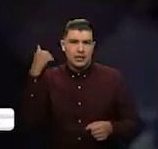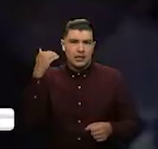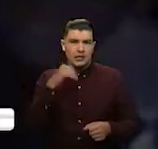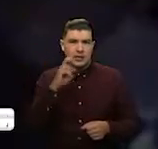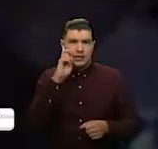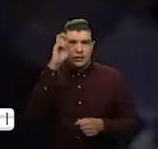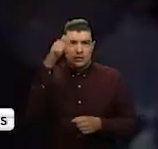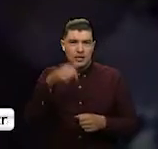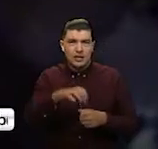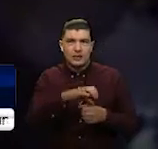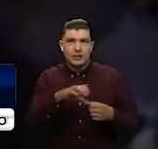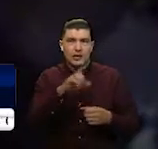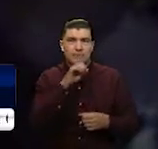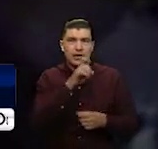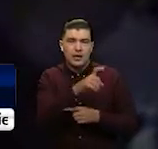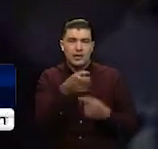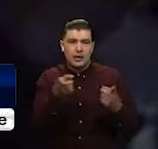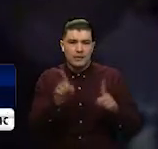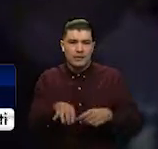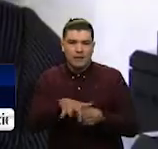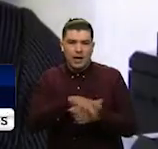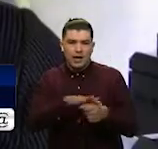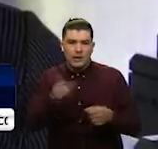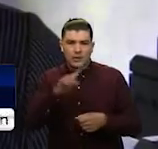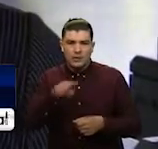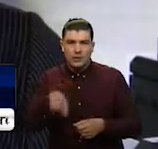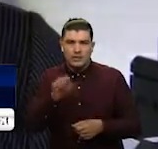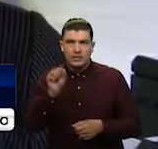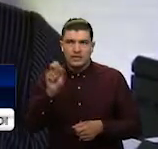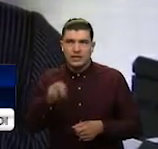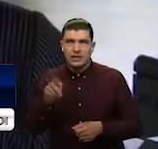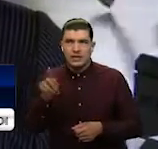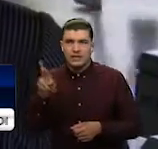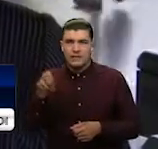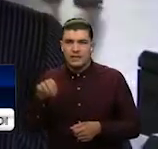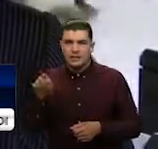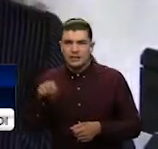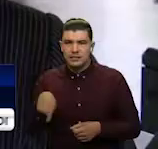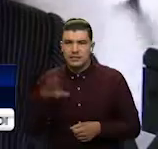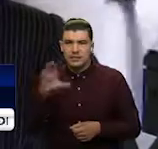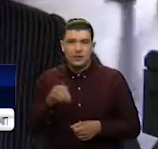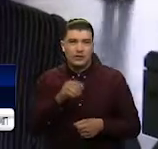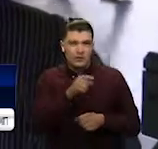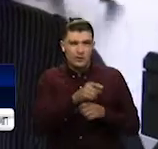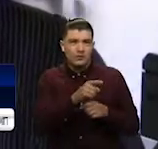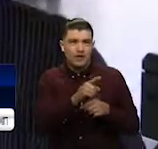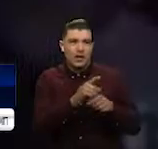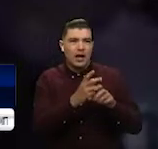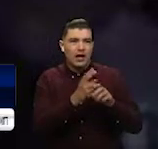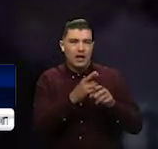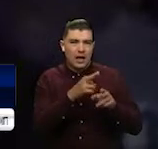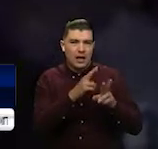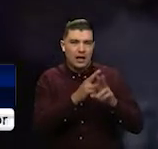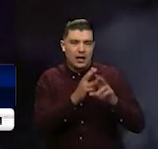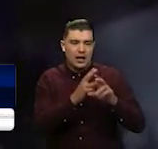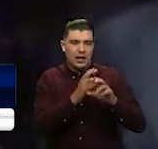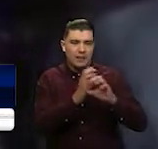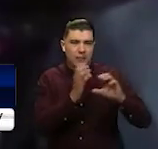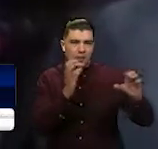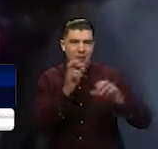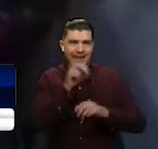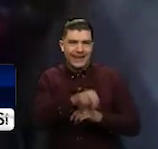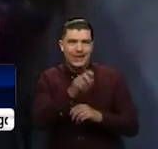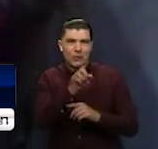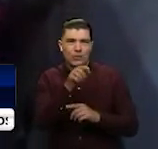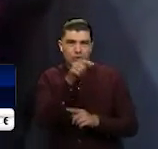bucaramanga y en el barrio san francisco 1 con la ruta n 1 en el sector de las hamacas al norte de bucaramanga e